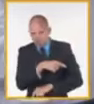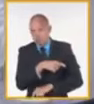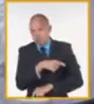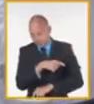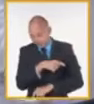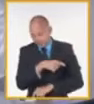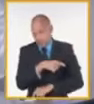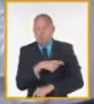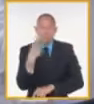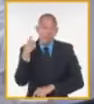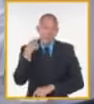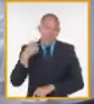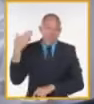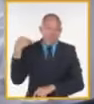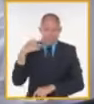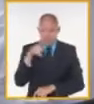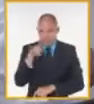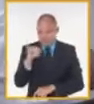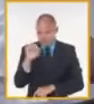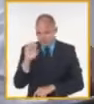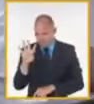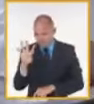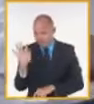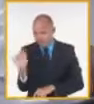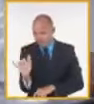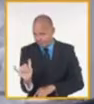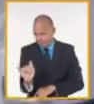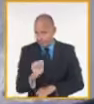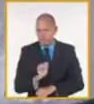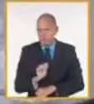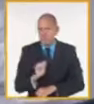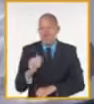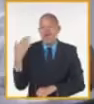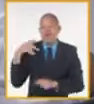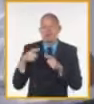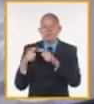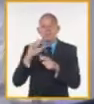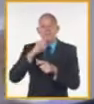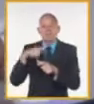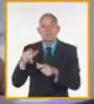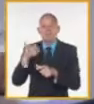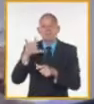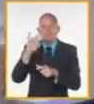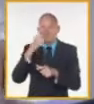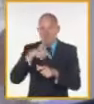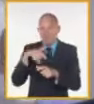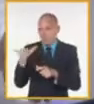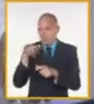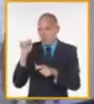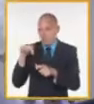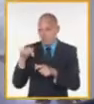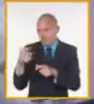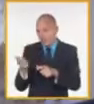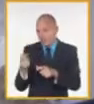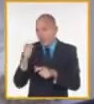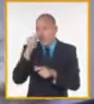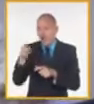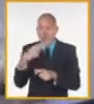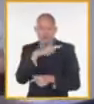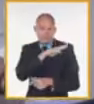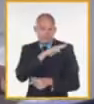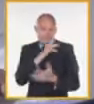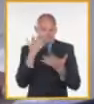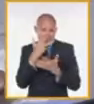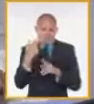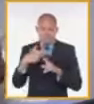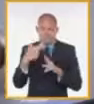64 y posada carriles fue entrenador en esos campamentos en esa época O sea que hay todo un seguimiento ellos han ahora trasladado para esa zona